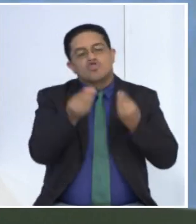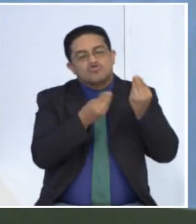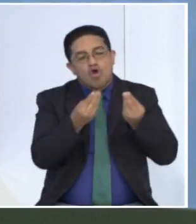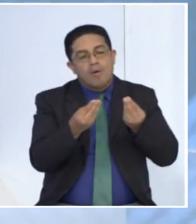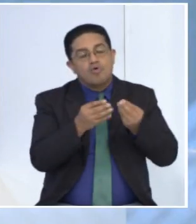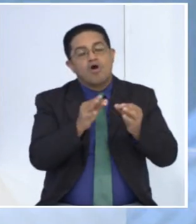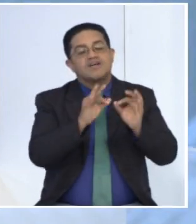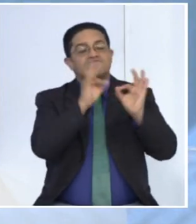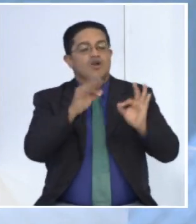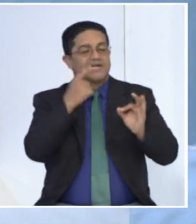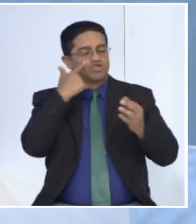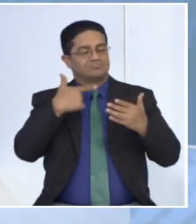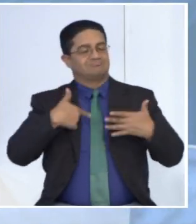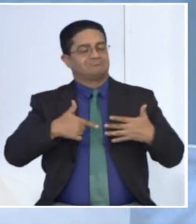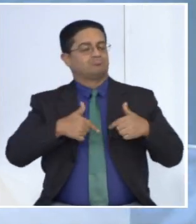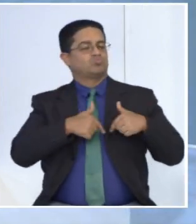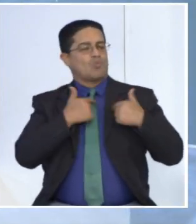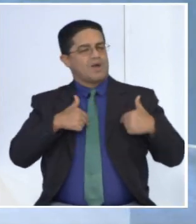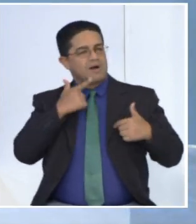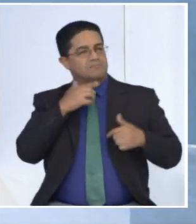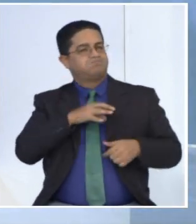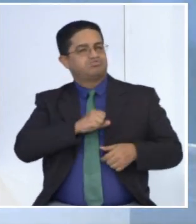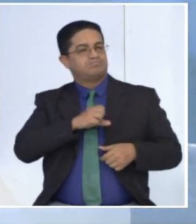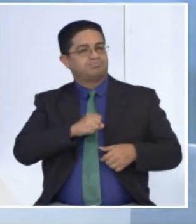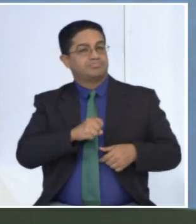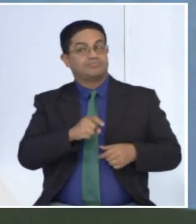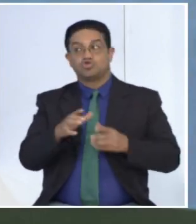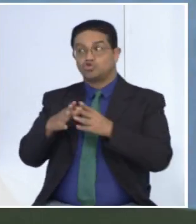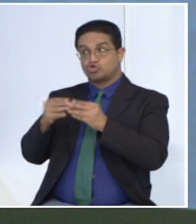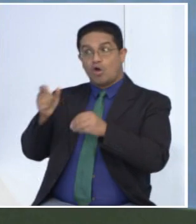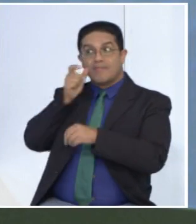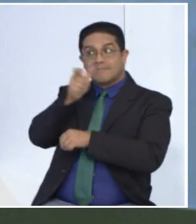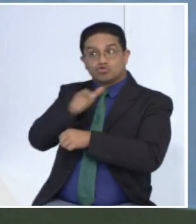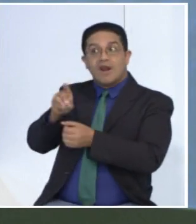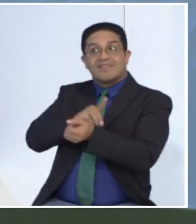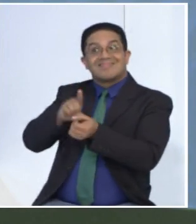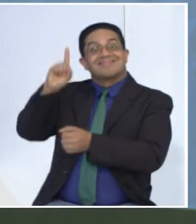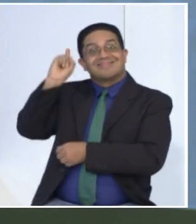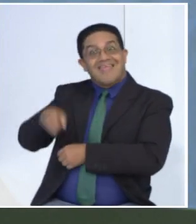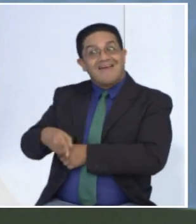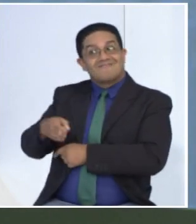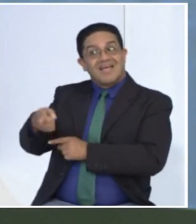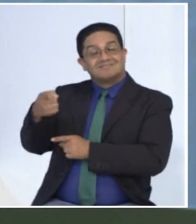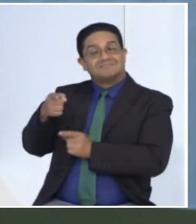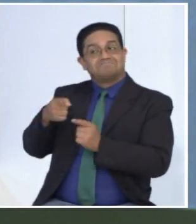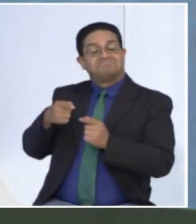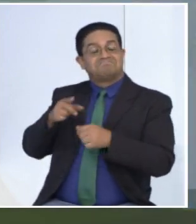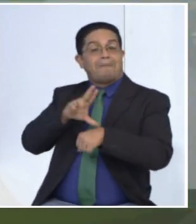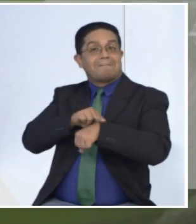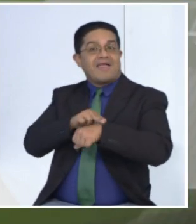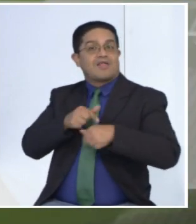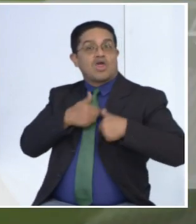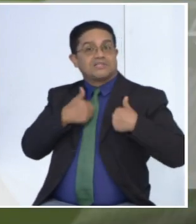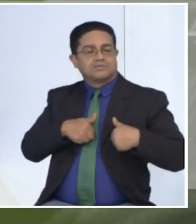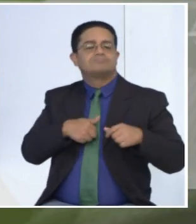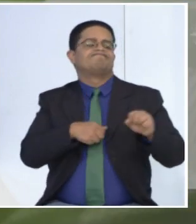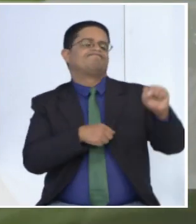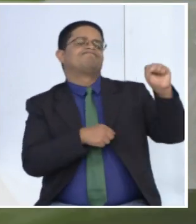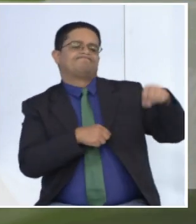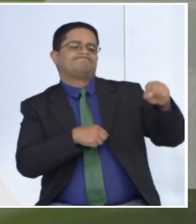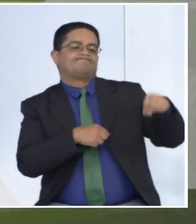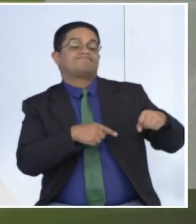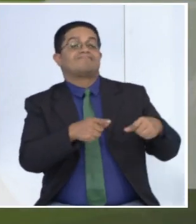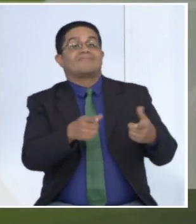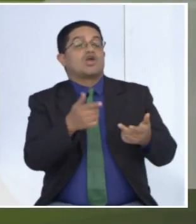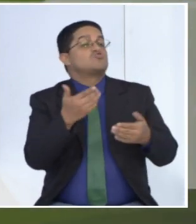¿todo diabético debería ir con el cirujano cardiovascular? Totalmente de acuerdo. ¿Por qué? Porque el paciente diabético, tenga o no tenga síntomas,